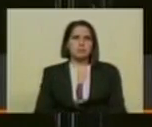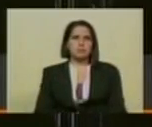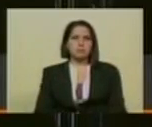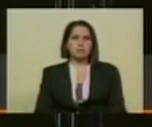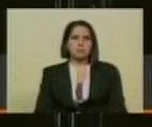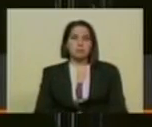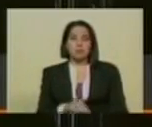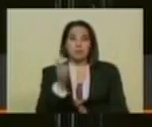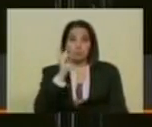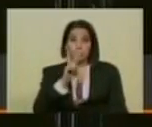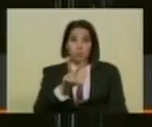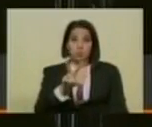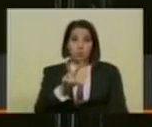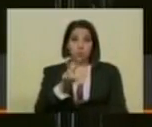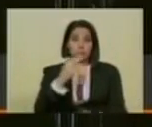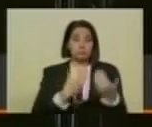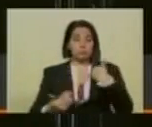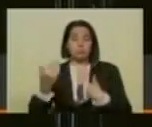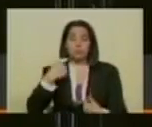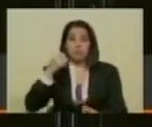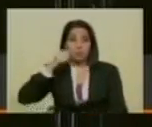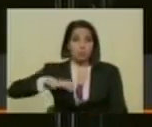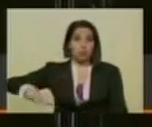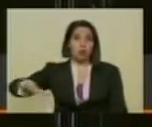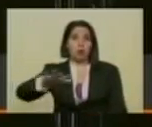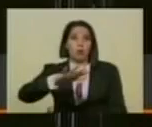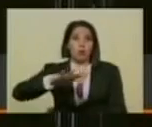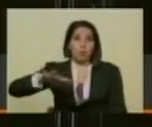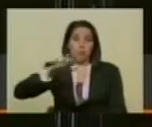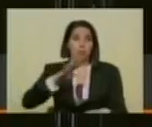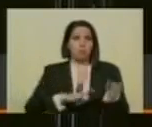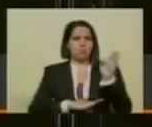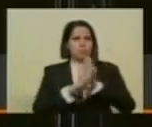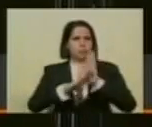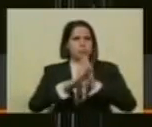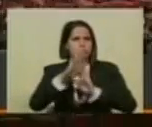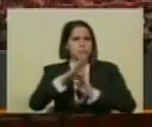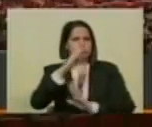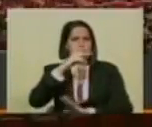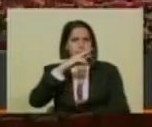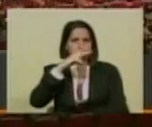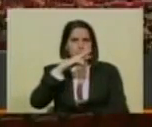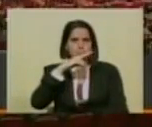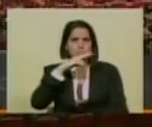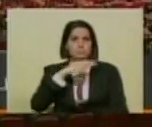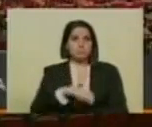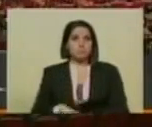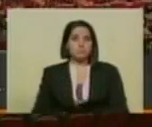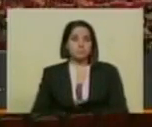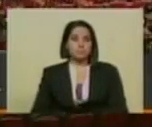y vio el sufrir de un pueblo y desarrolló un concepto.